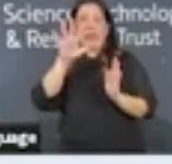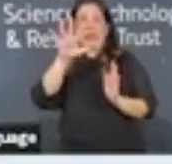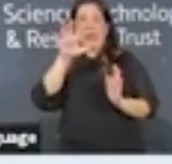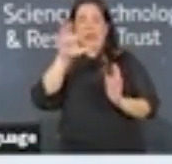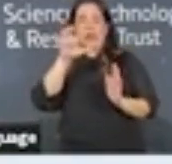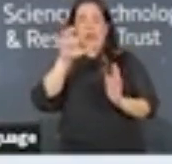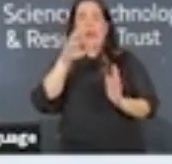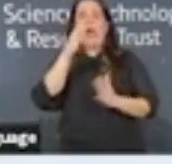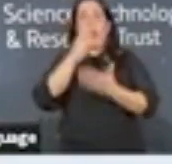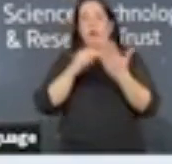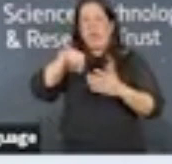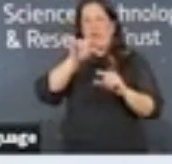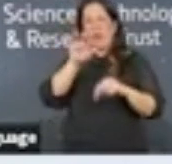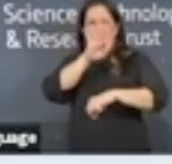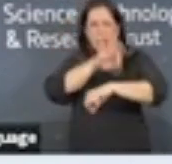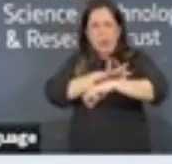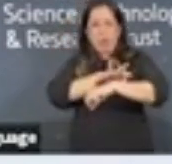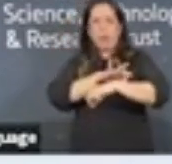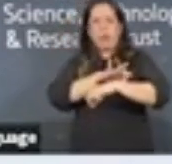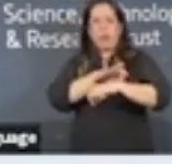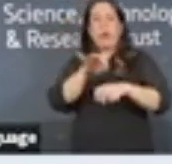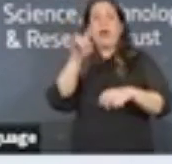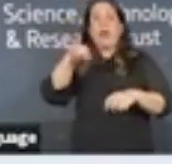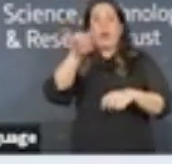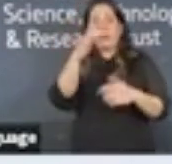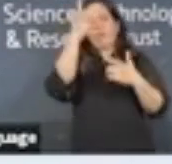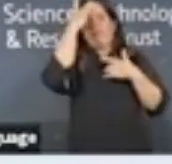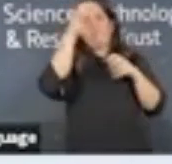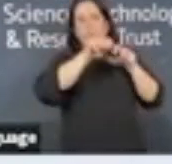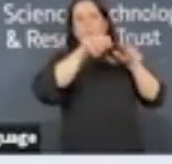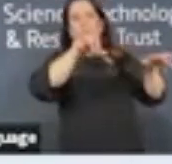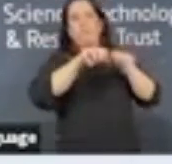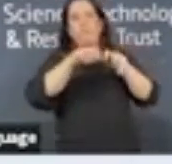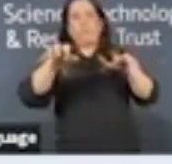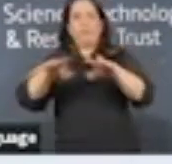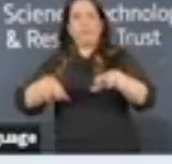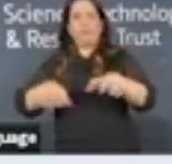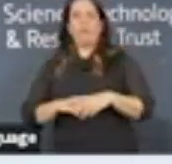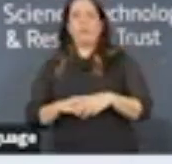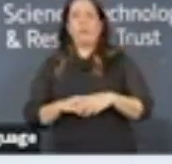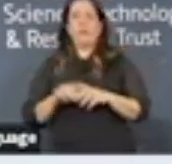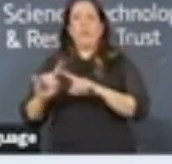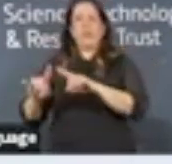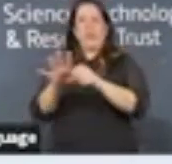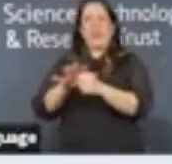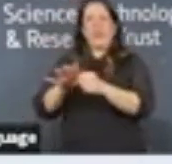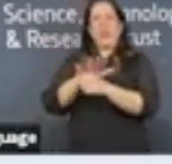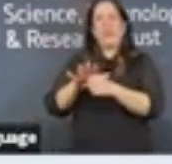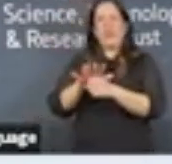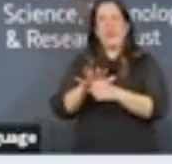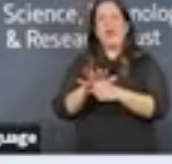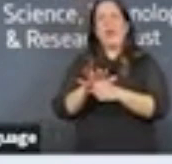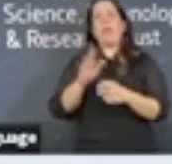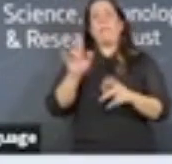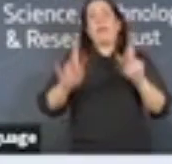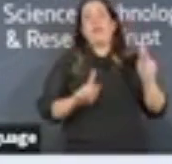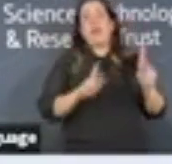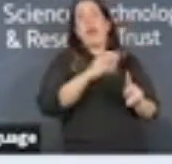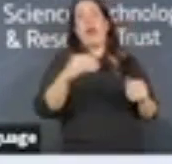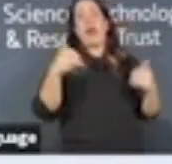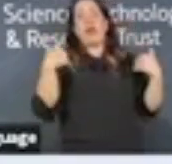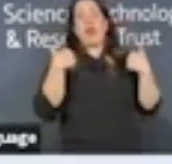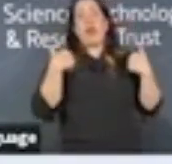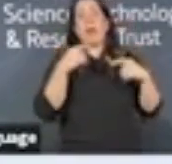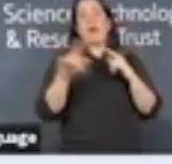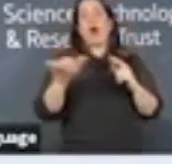esas especies transmiten virus o parásitos mediante sus picadas a las personas y a los animales, pero hay otras